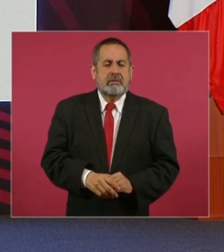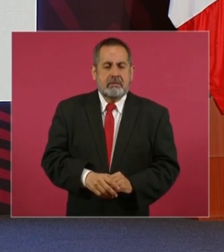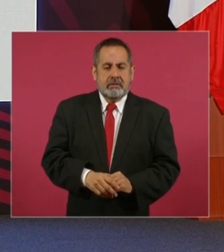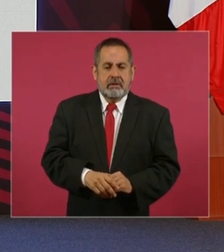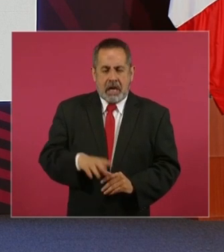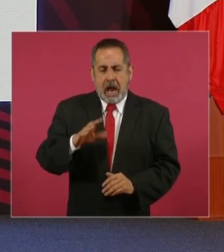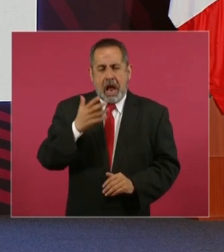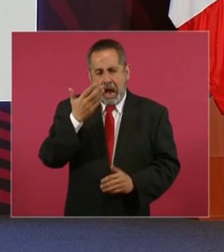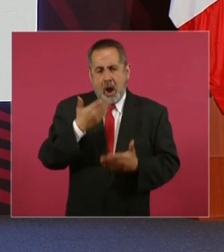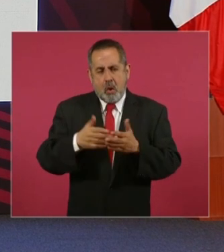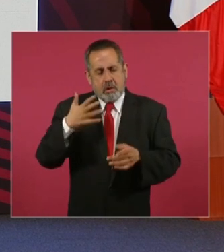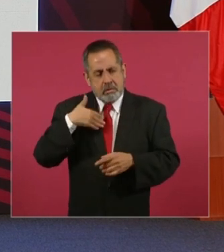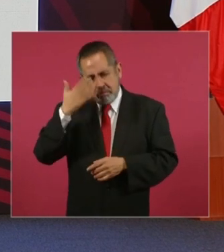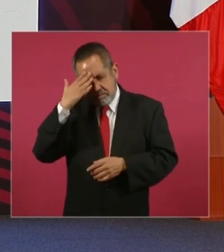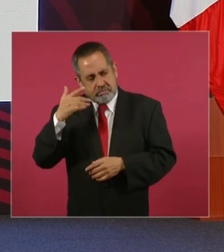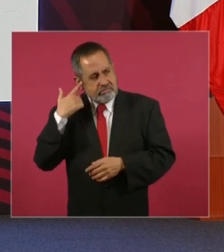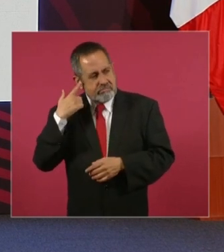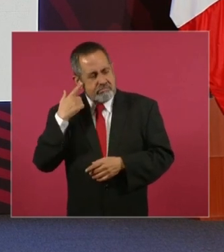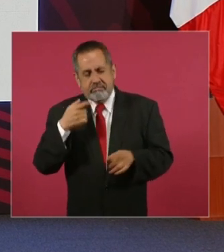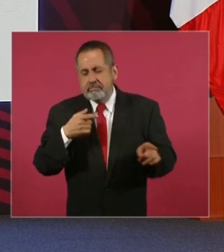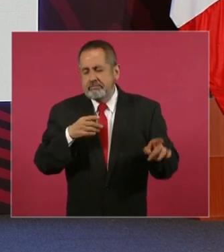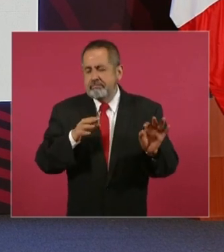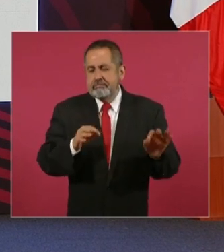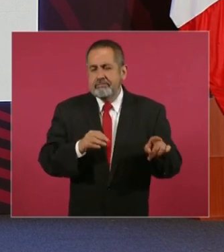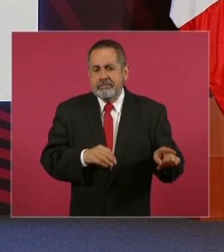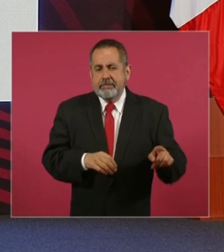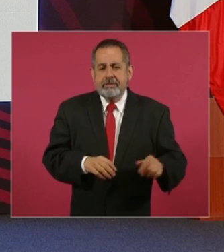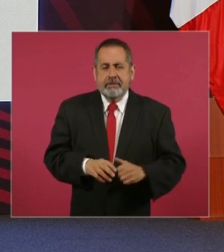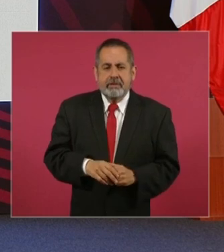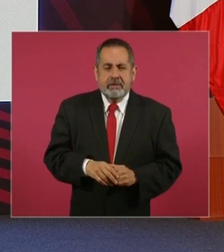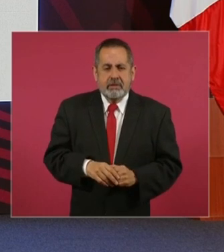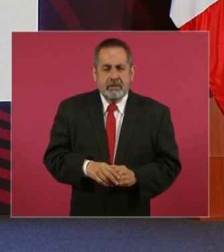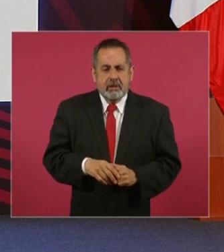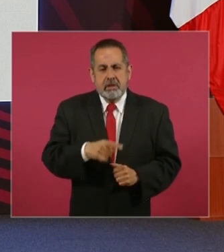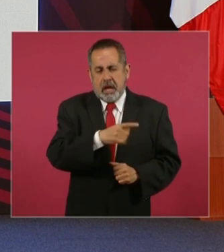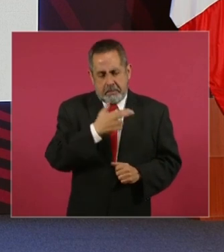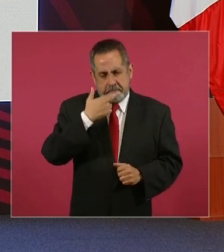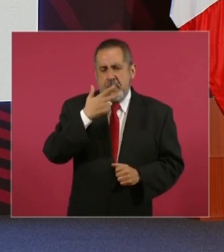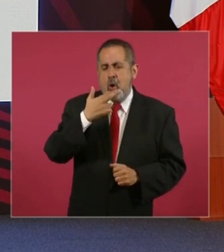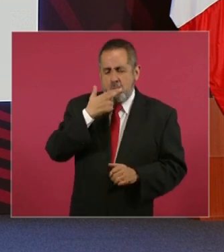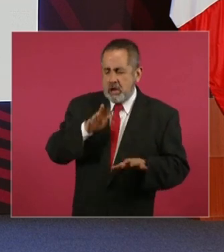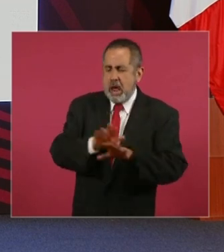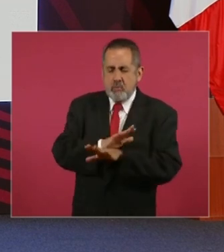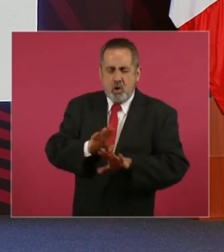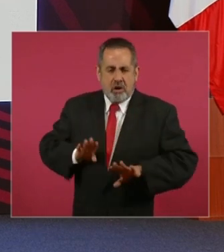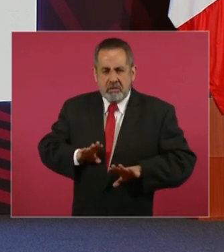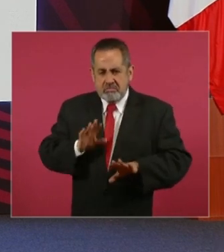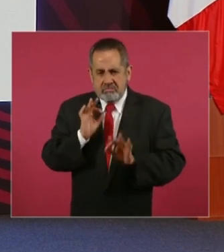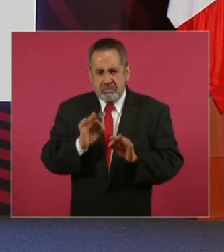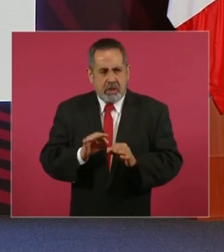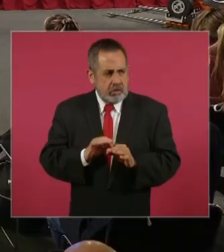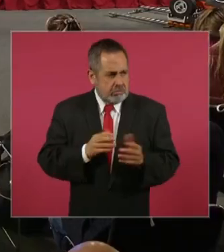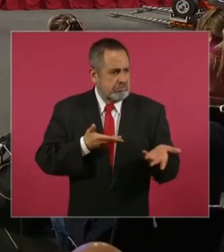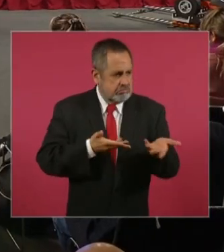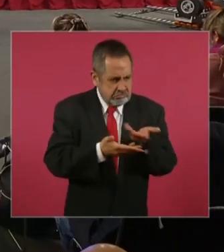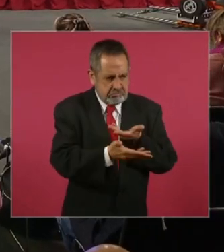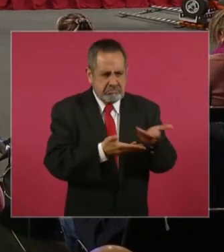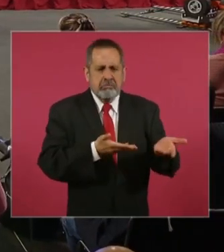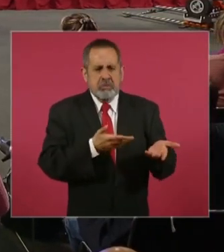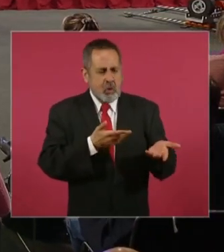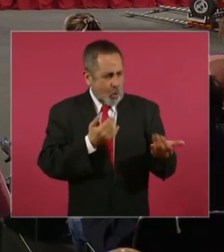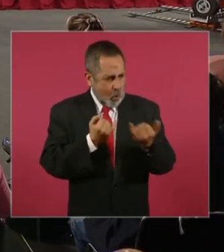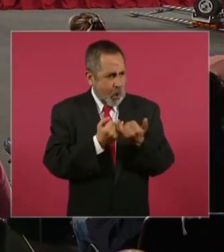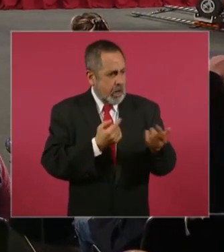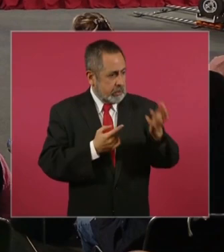sé pues que tiene una actitud mejor y es correspondido también por